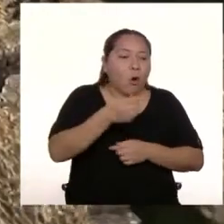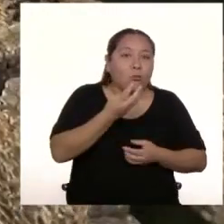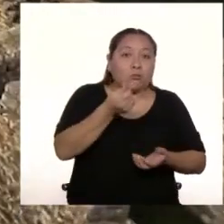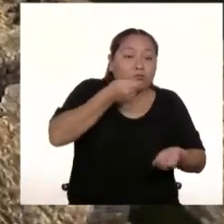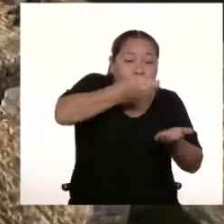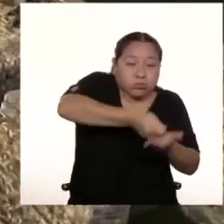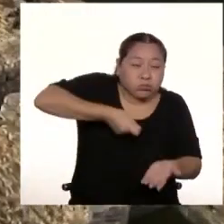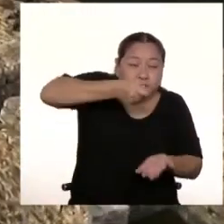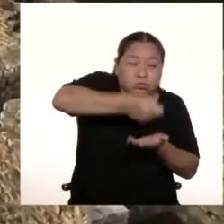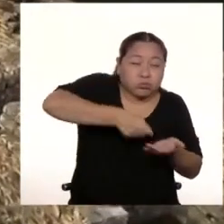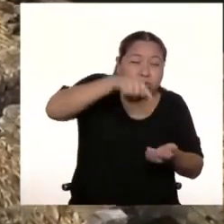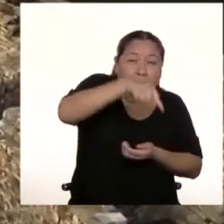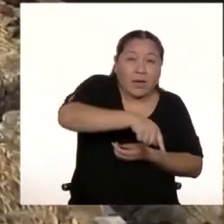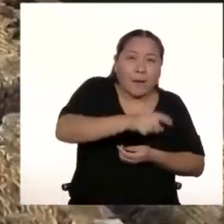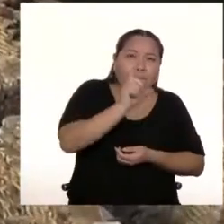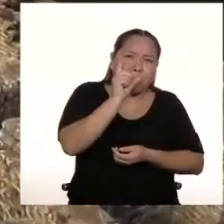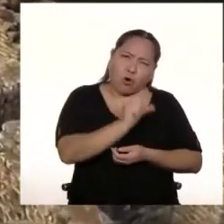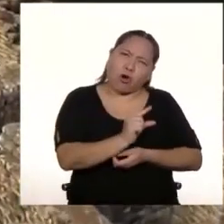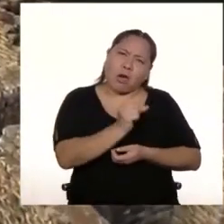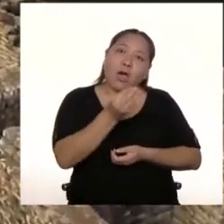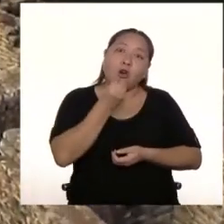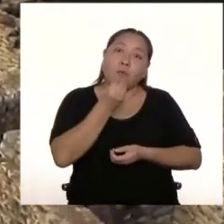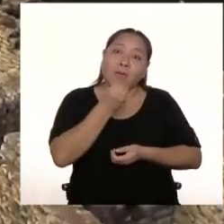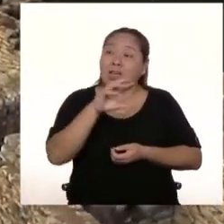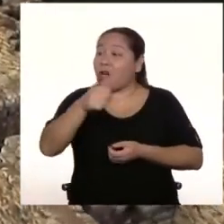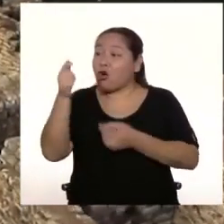cubrir las necesidades de sus pobladores.